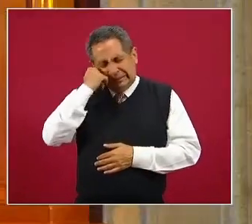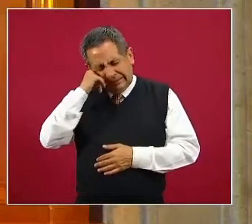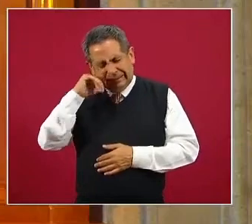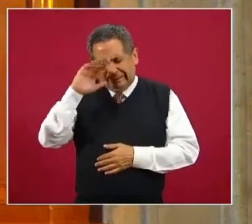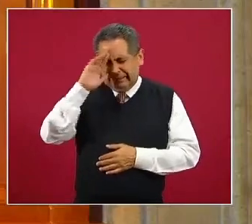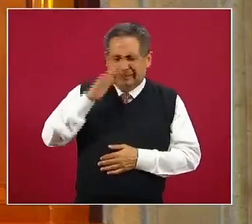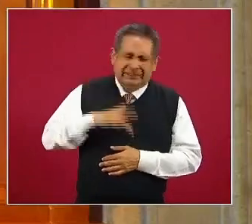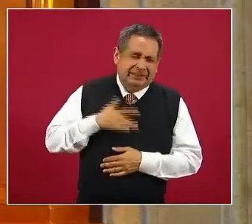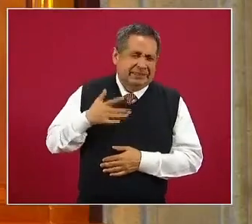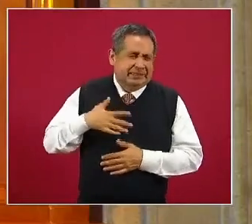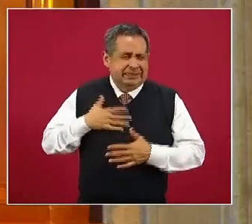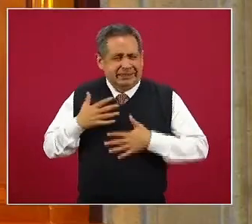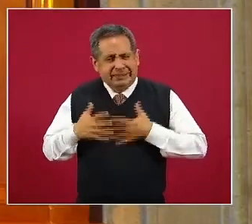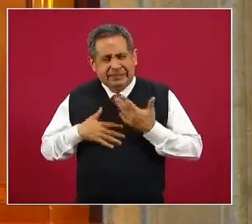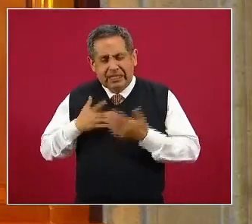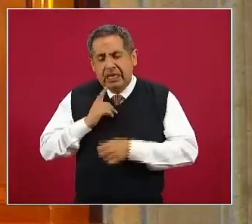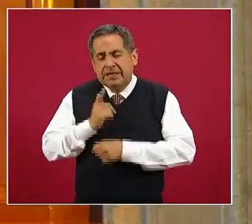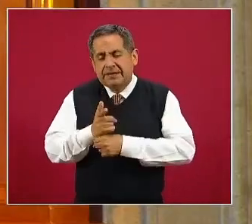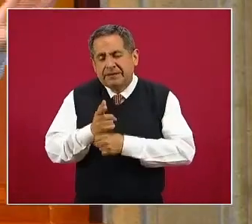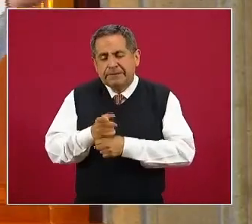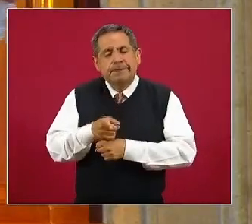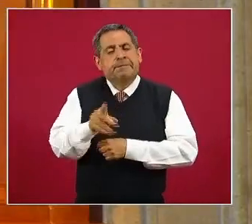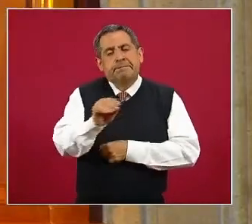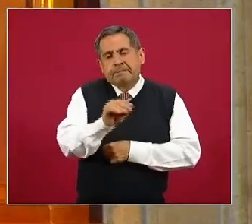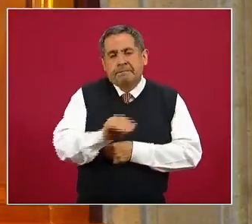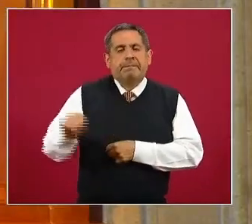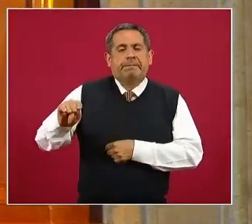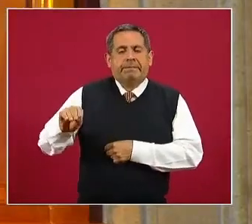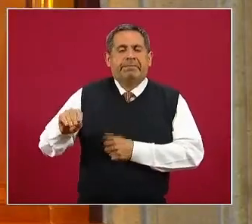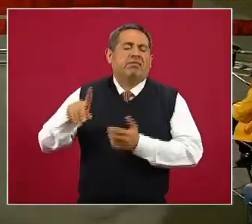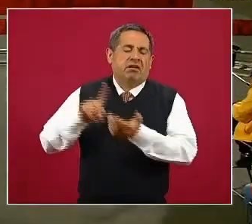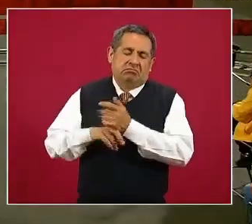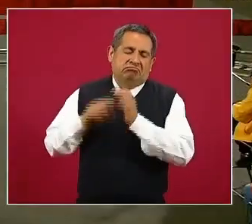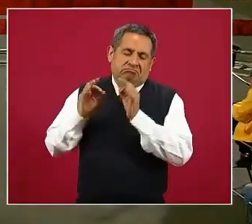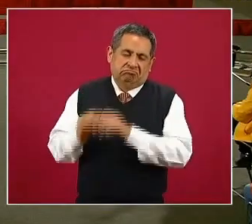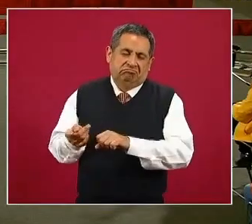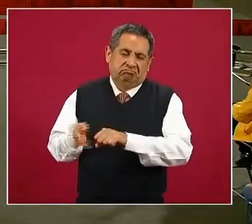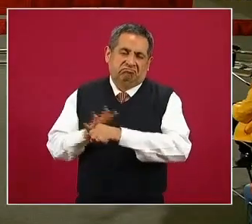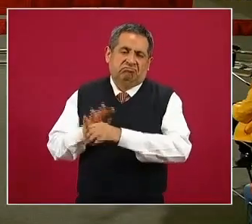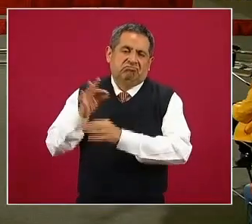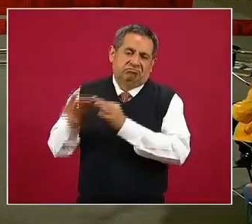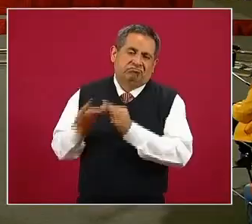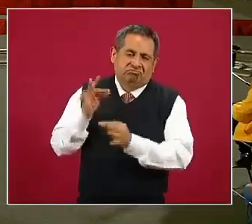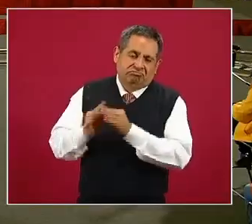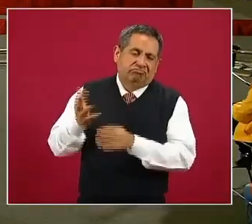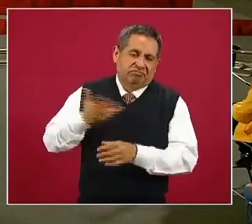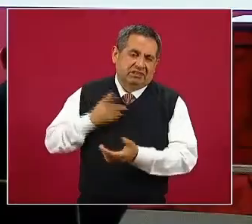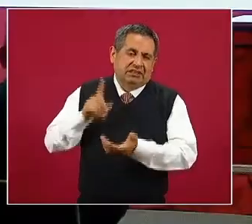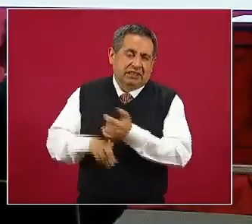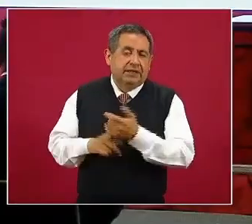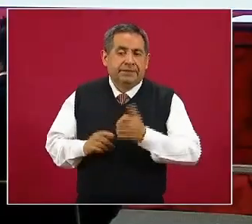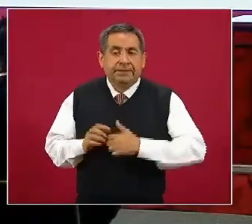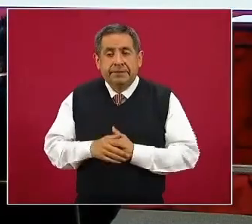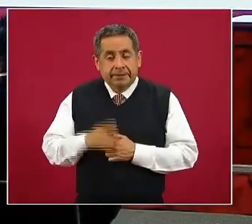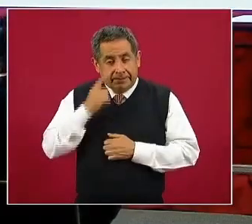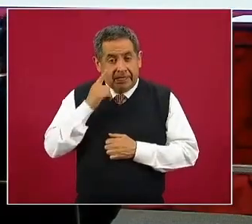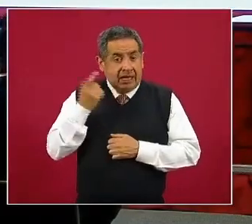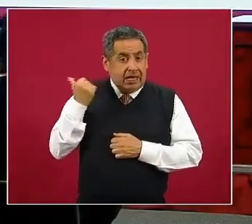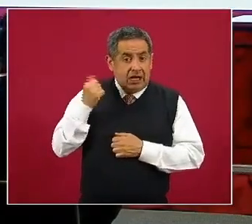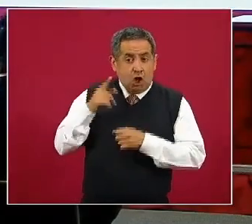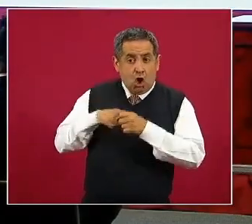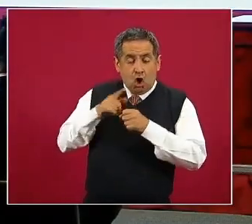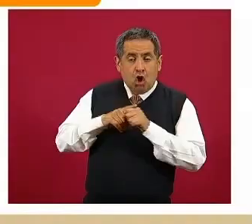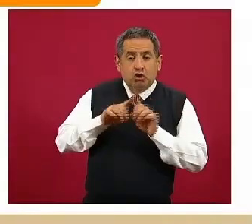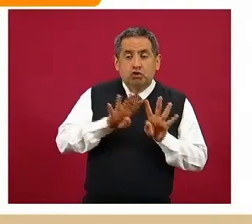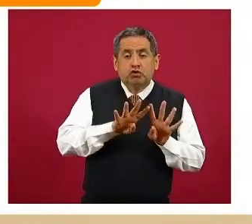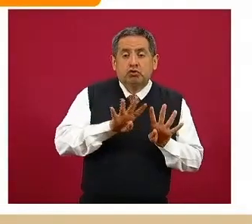momento de ser clasificados como sospechosos, entonces se convierten en un caso confirmado de la enfermedad y los vemos representados